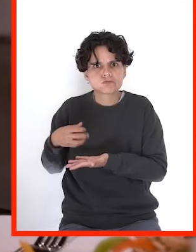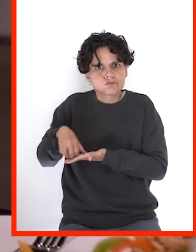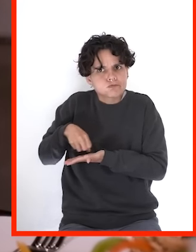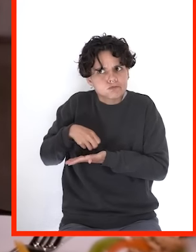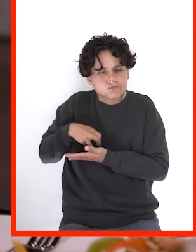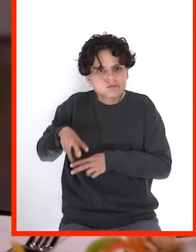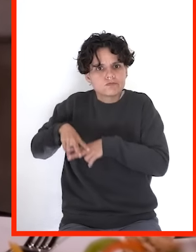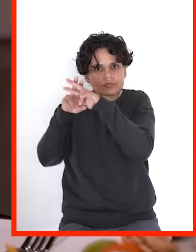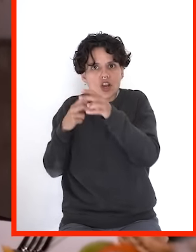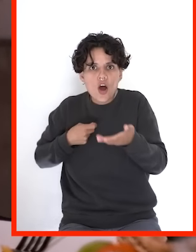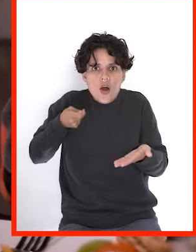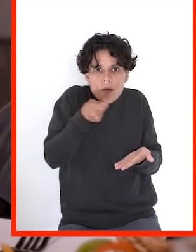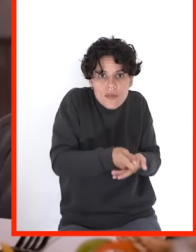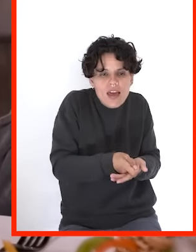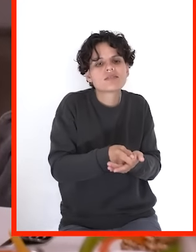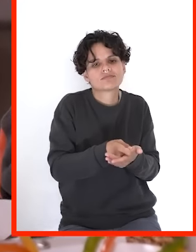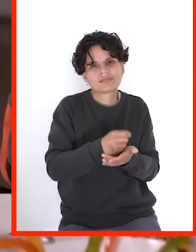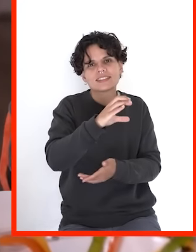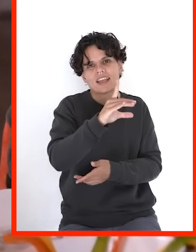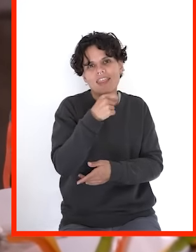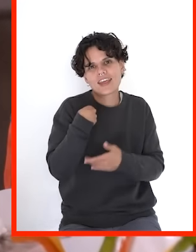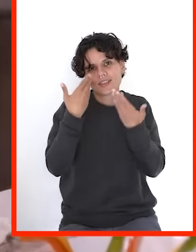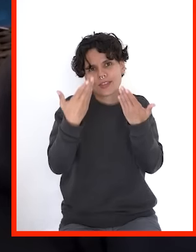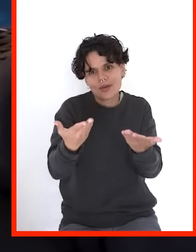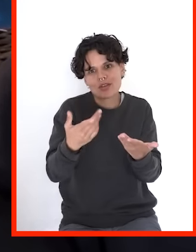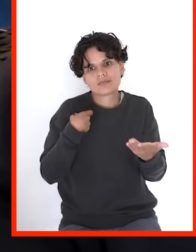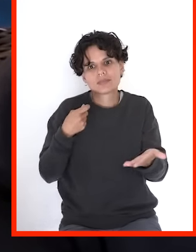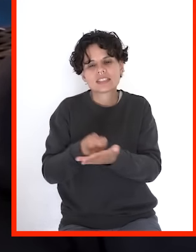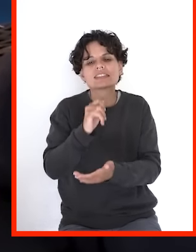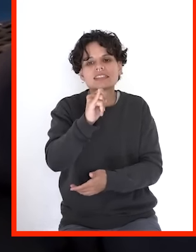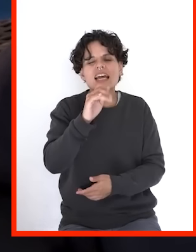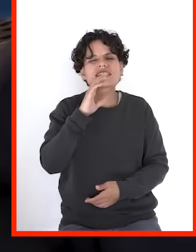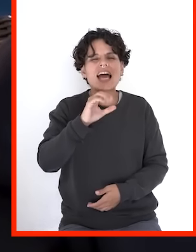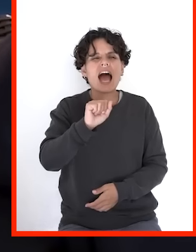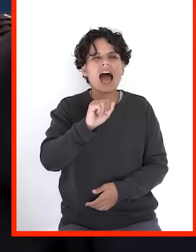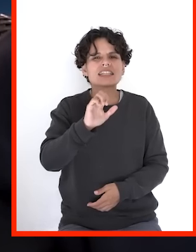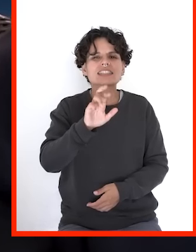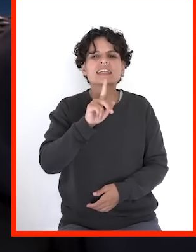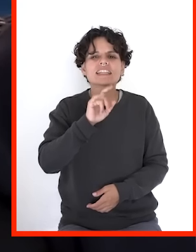gastar, fue en un CD tuyo, compadre. Acertijo,